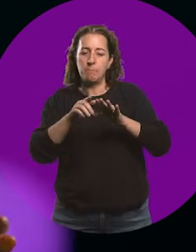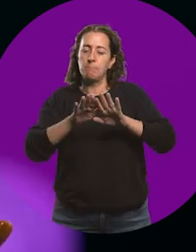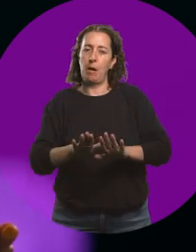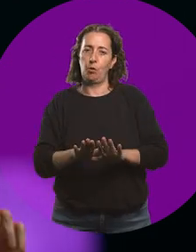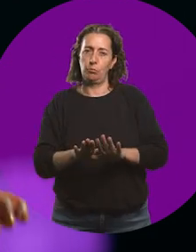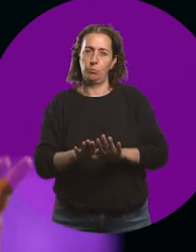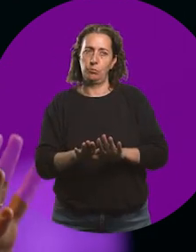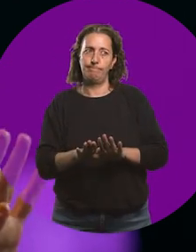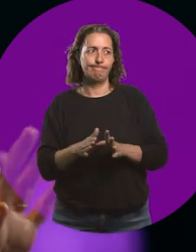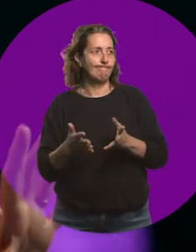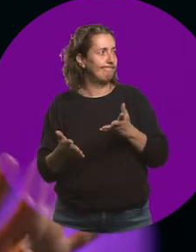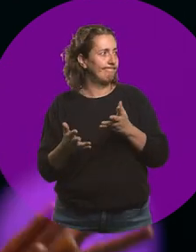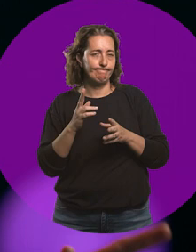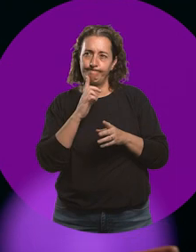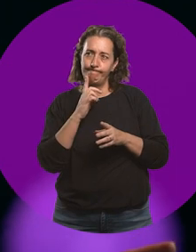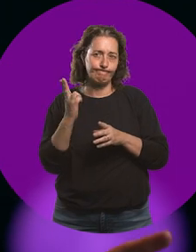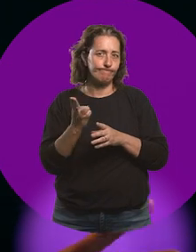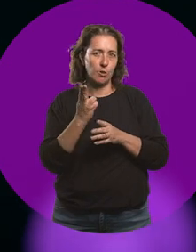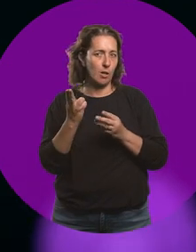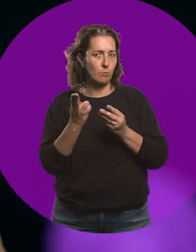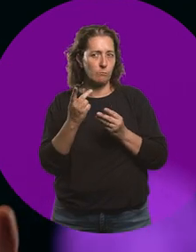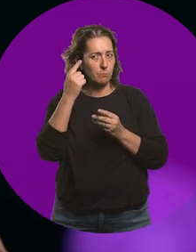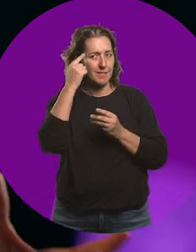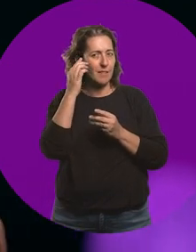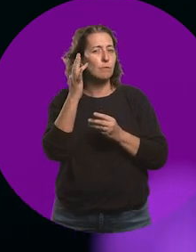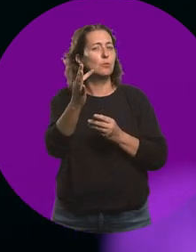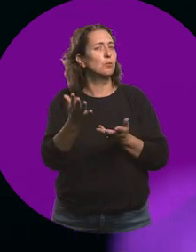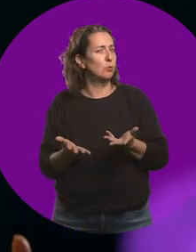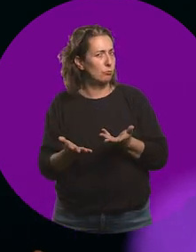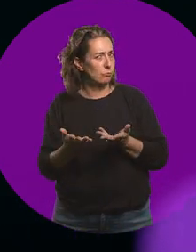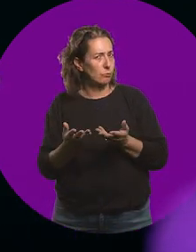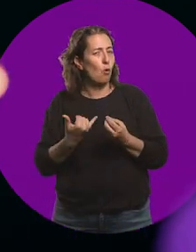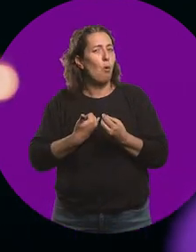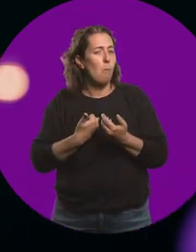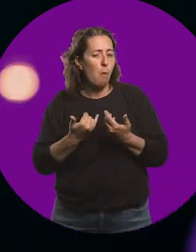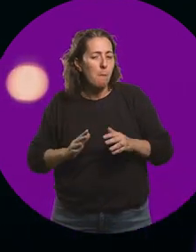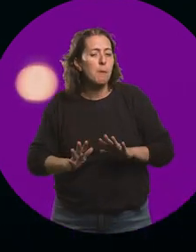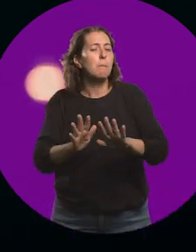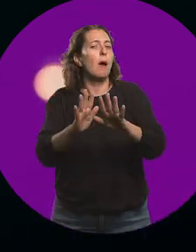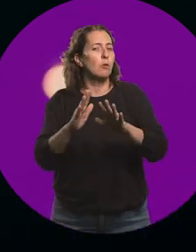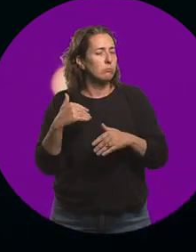hay algo que me hace ruido que viene después. ¿Cómo quiero prepararme para lo que viene después?